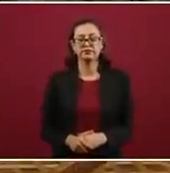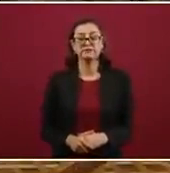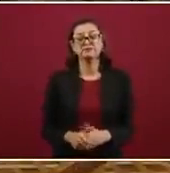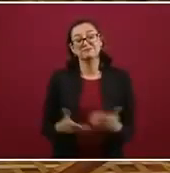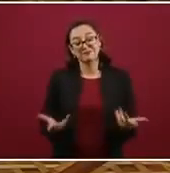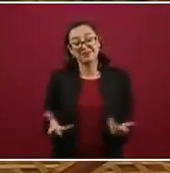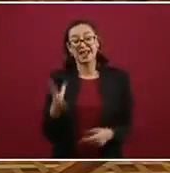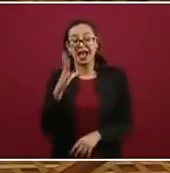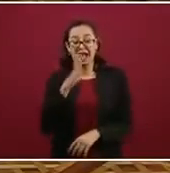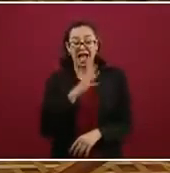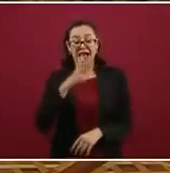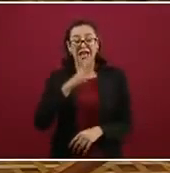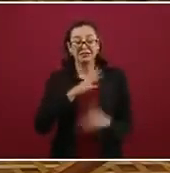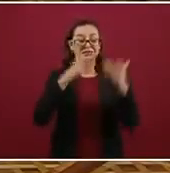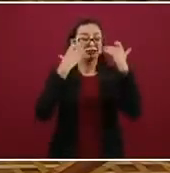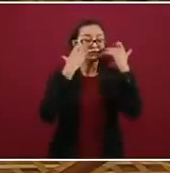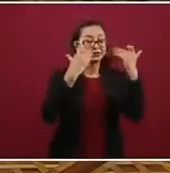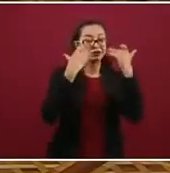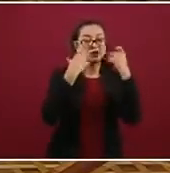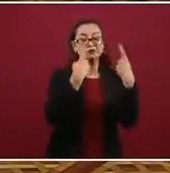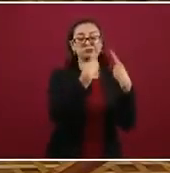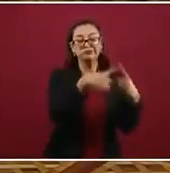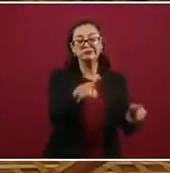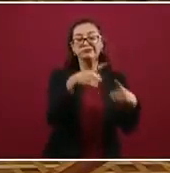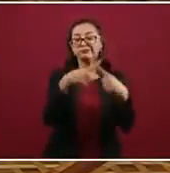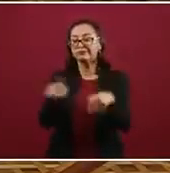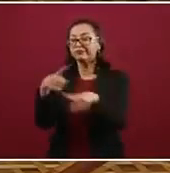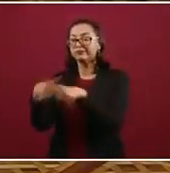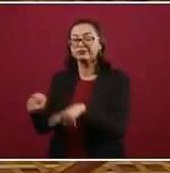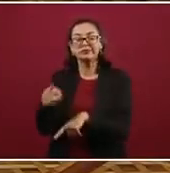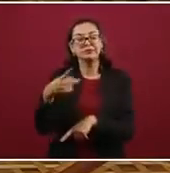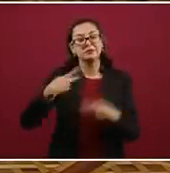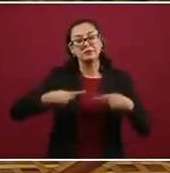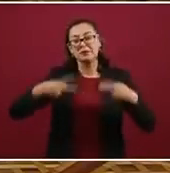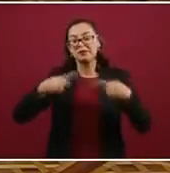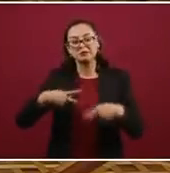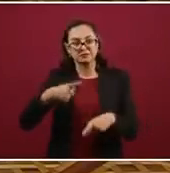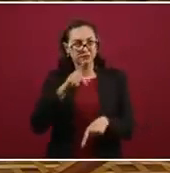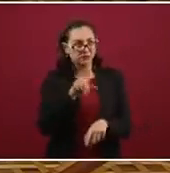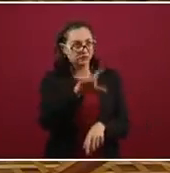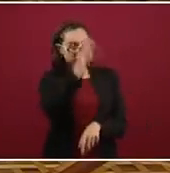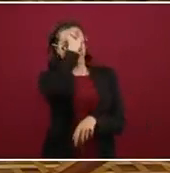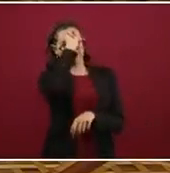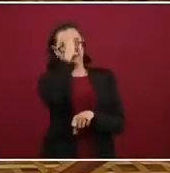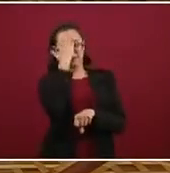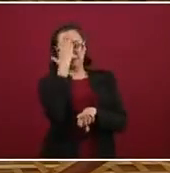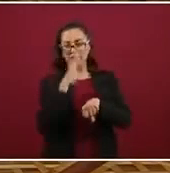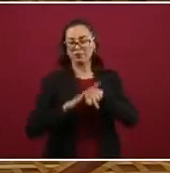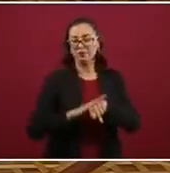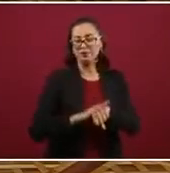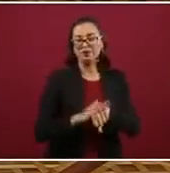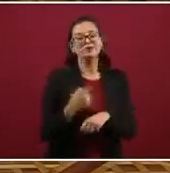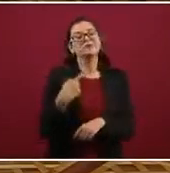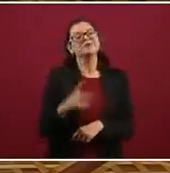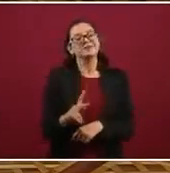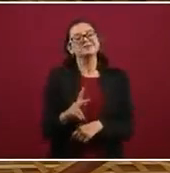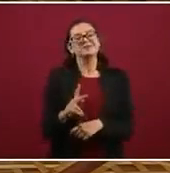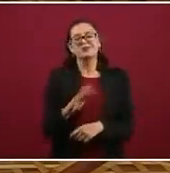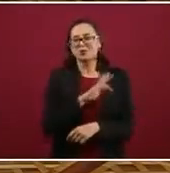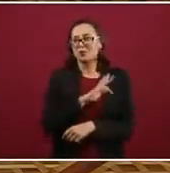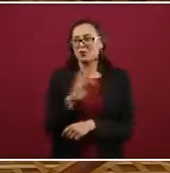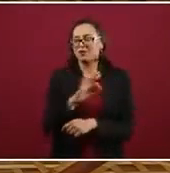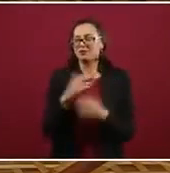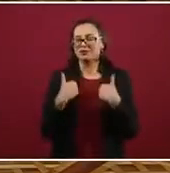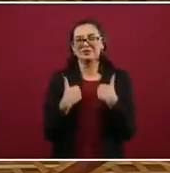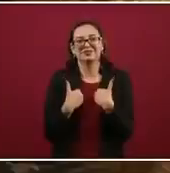Bueno, ahí tenemos el registro de cómo fue recordado ese momento por distintas personas. Pero fíjate, esto nos ayuda a entender